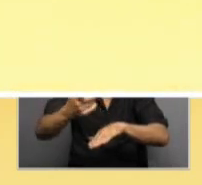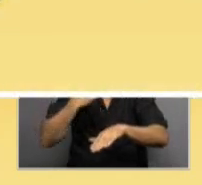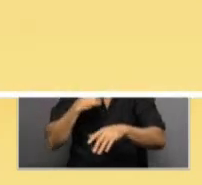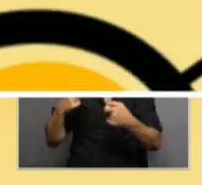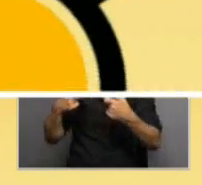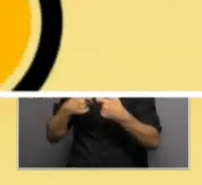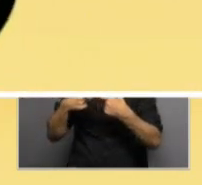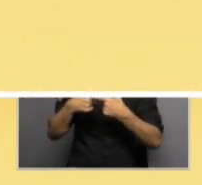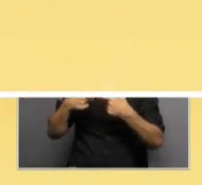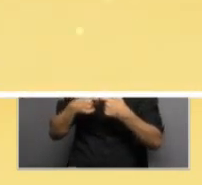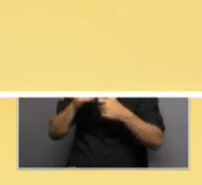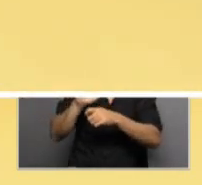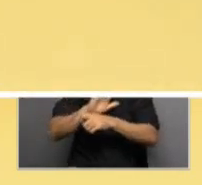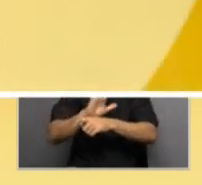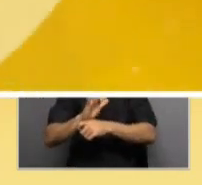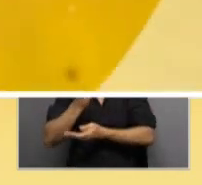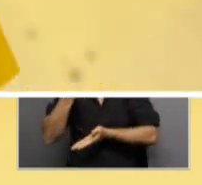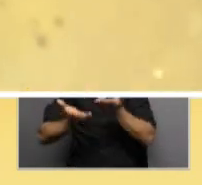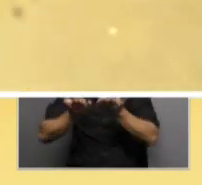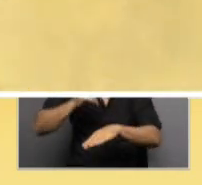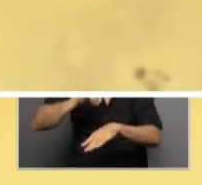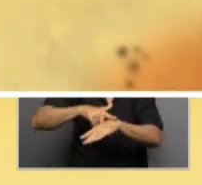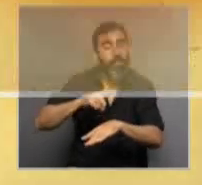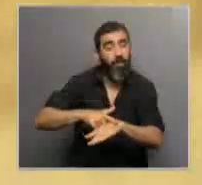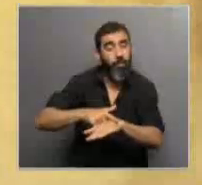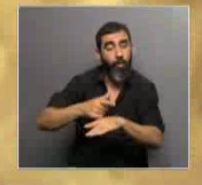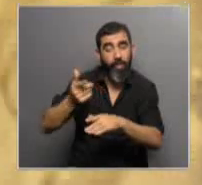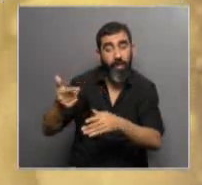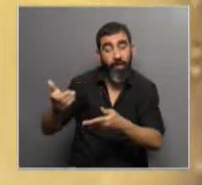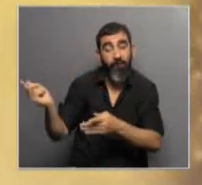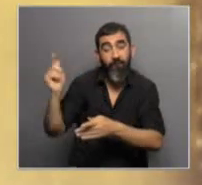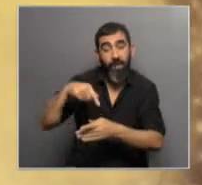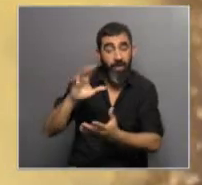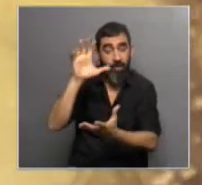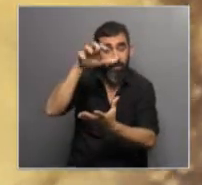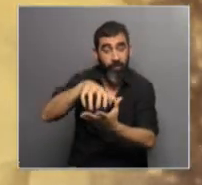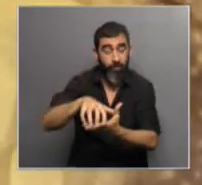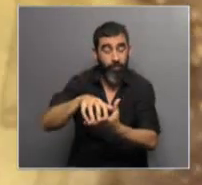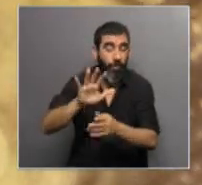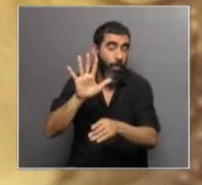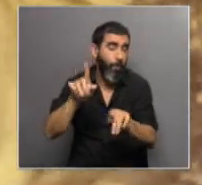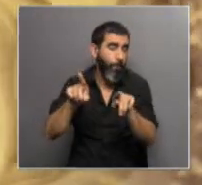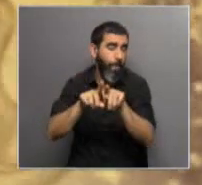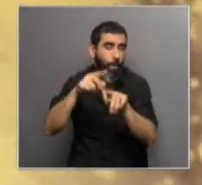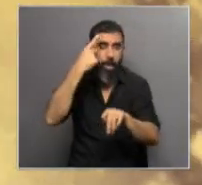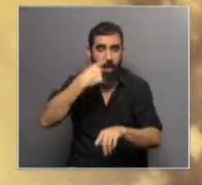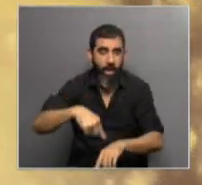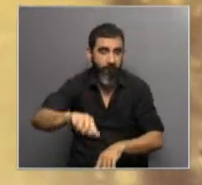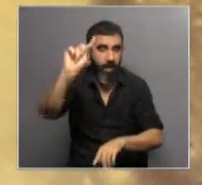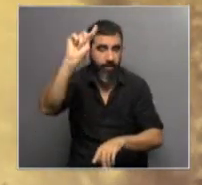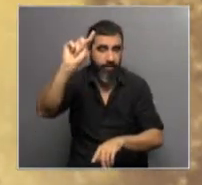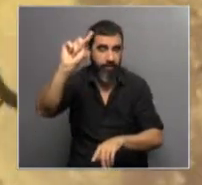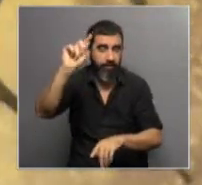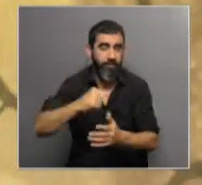biología comparaban el tiempo de gestación depresiva al de un elefante que es más o menos de